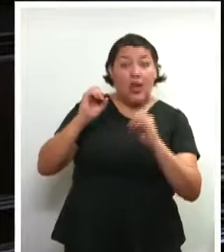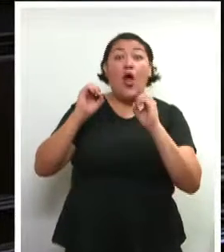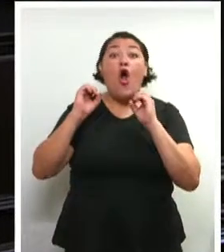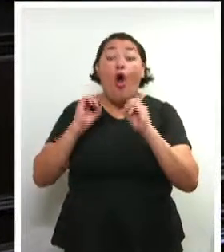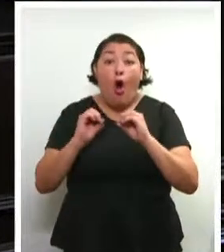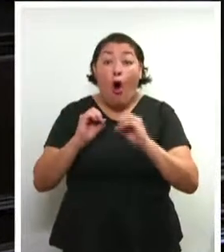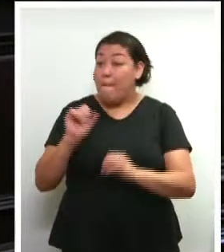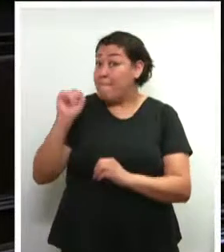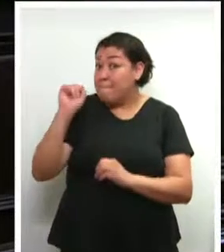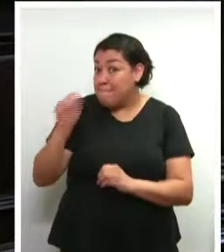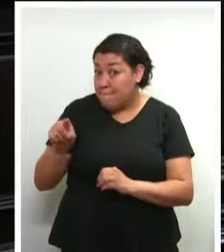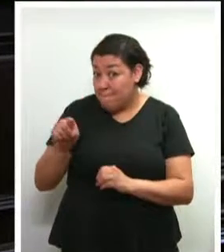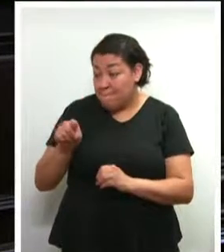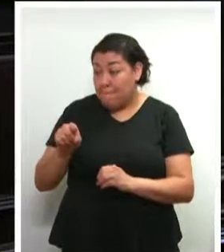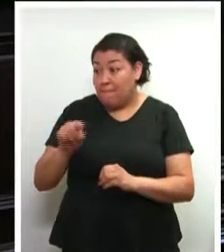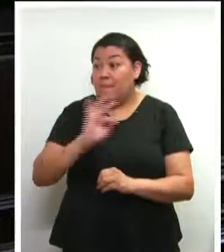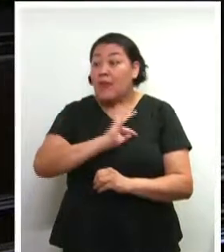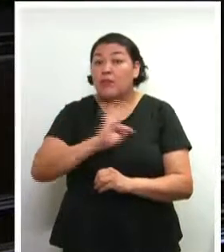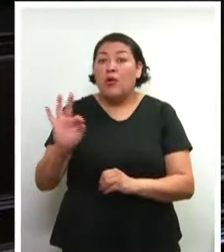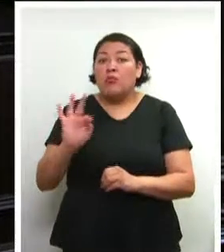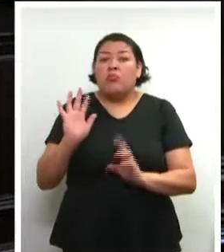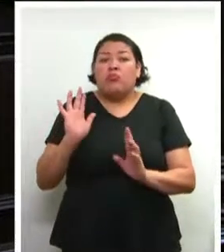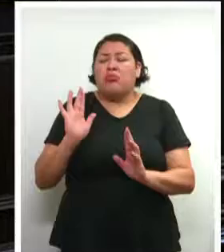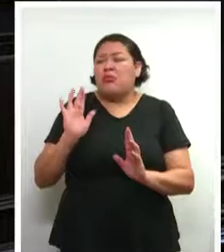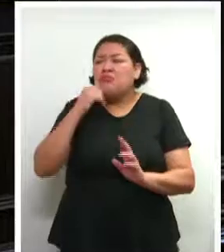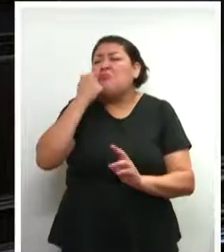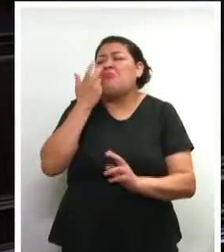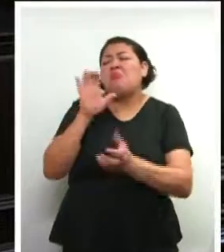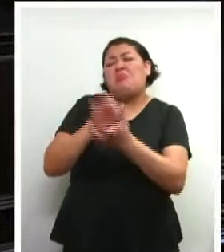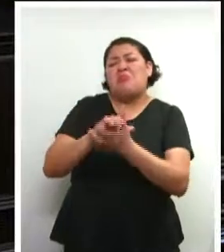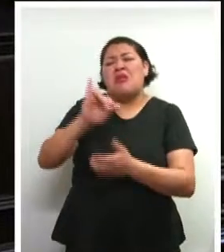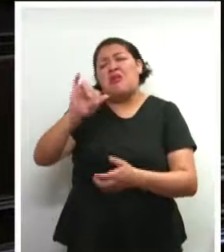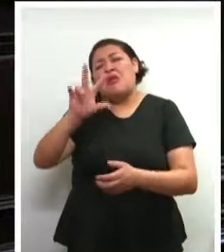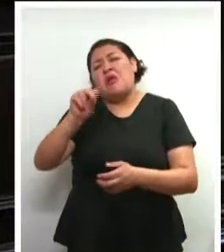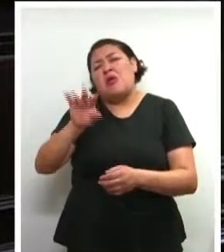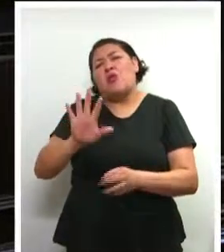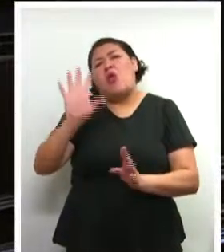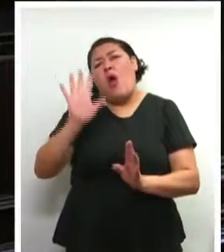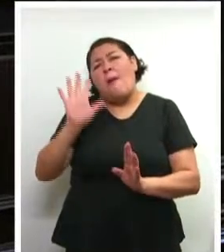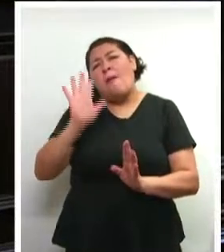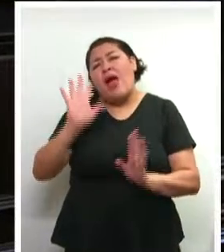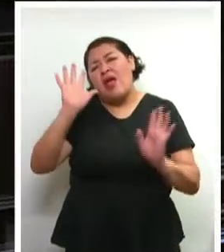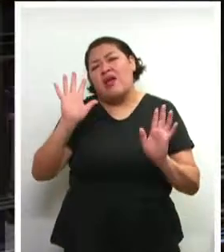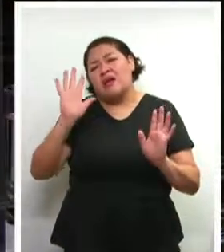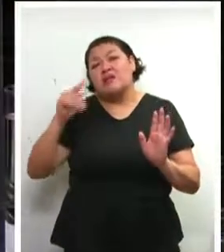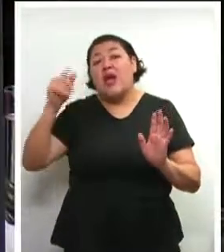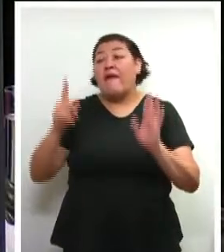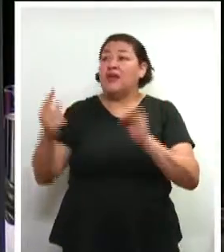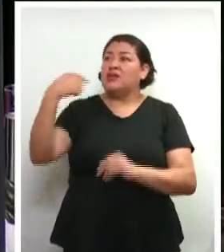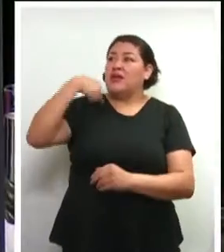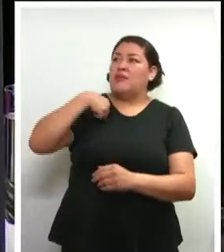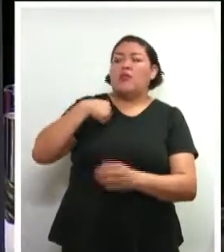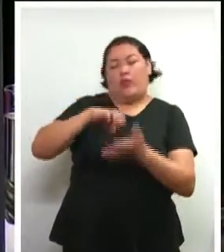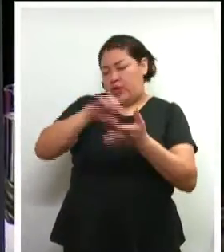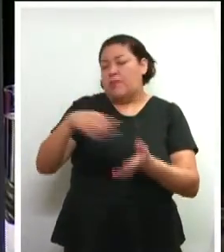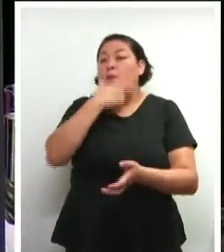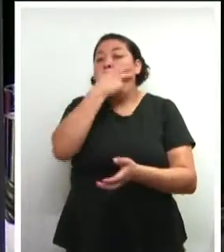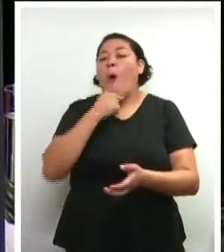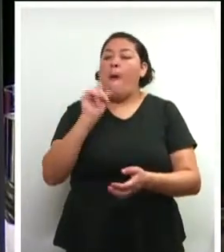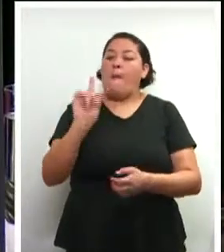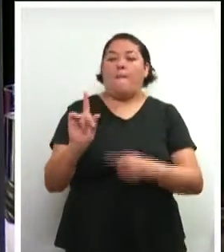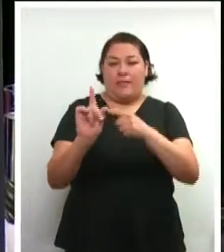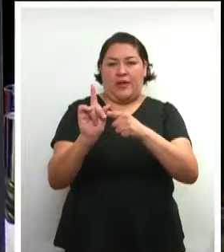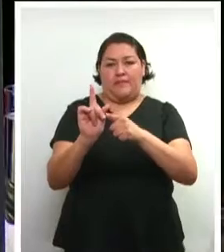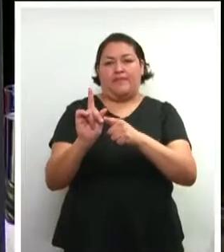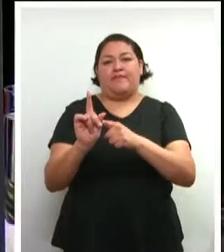eso, ya necesariamente podría casarse con él. Equivaldría a quejarse de discriminación cuando a un hombre se le